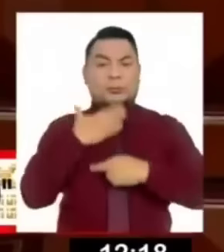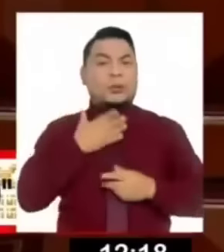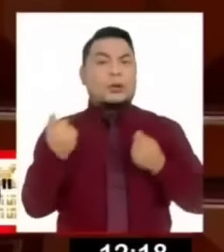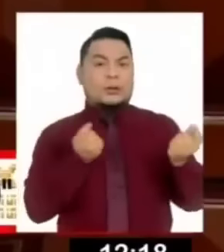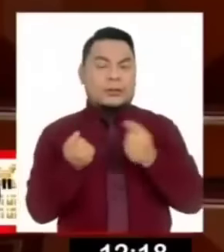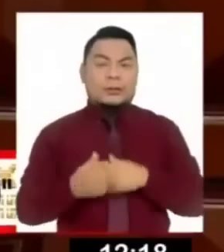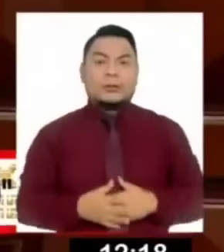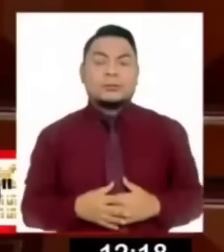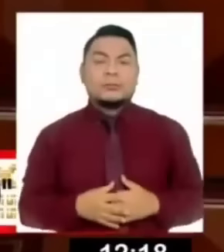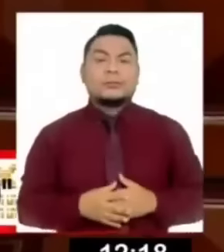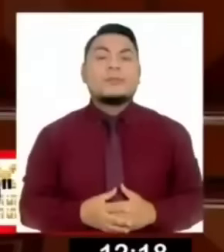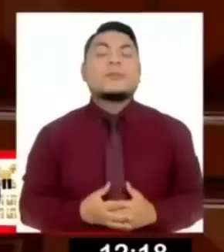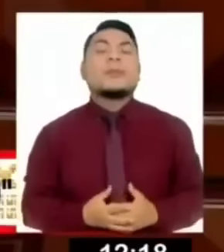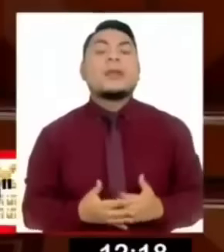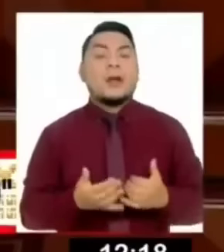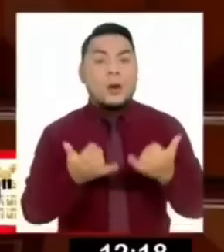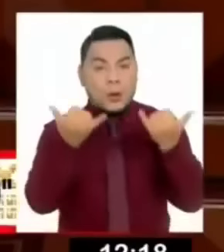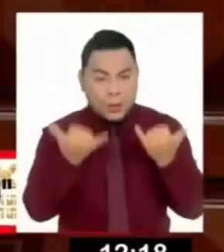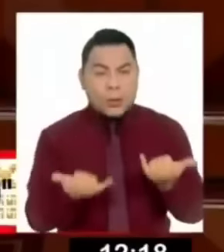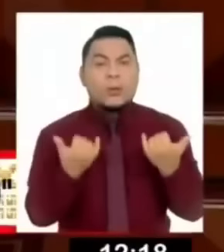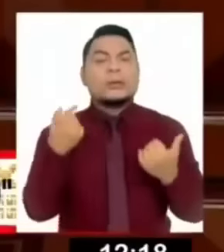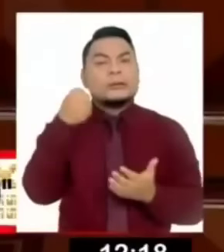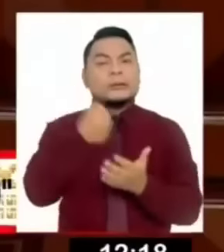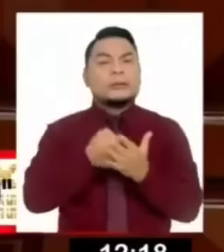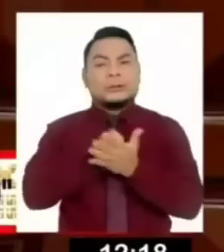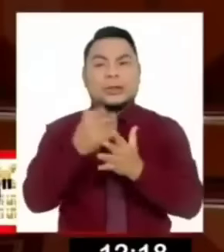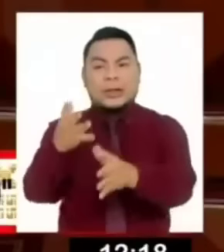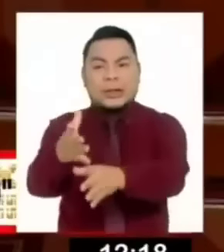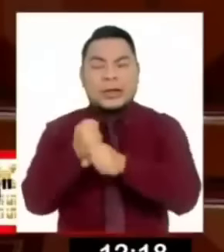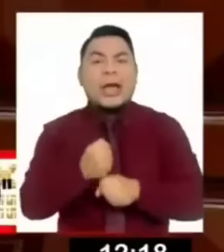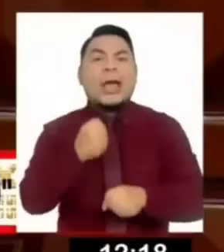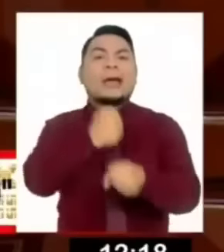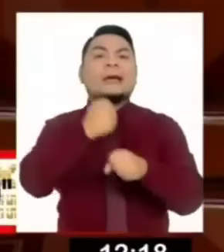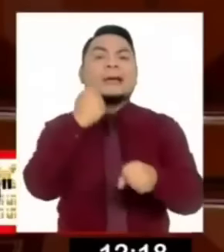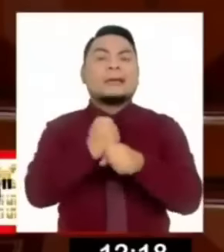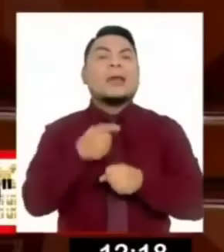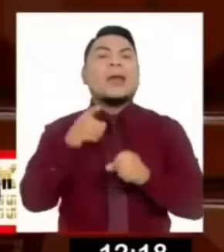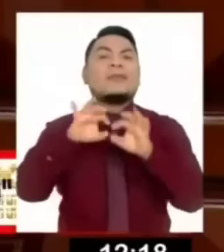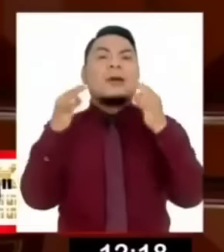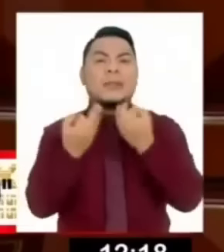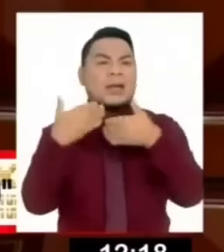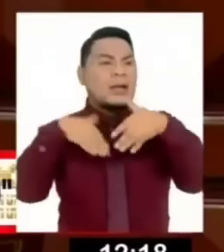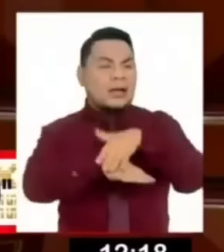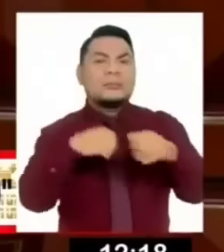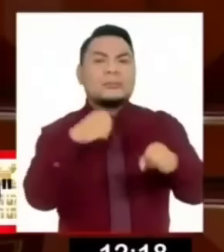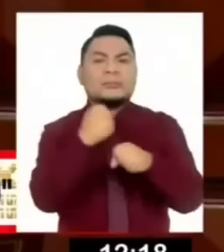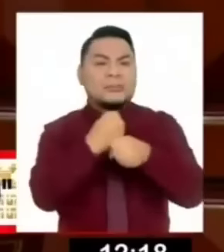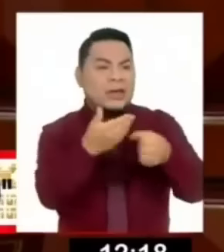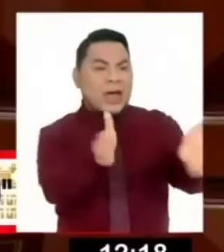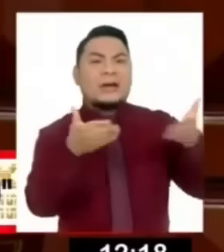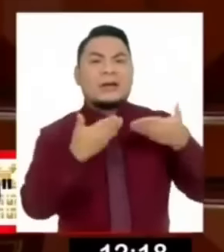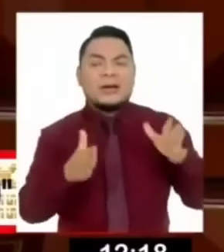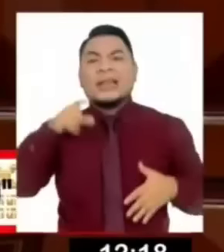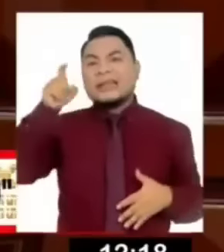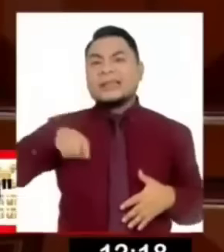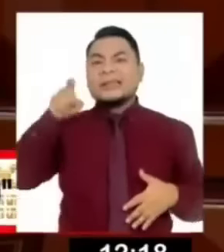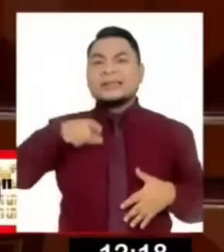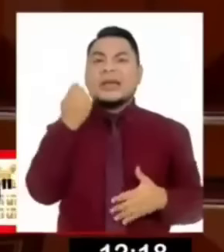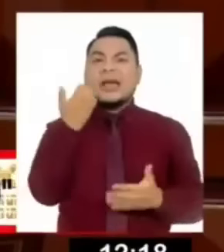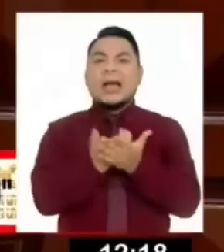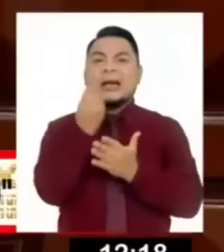gobierno. Hoy nos urge la recuperación de los empleos e ingresos de las familias, lo que exige una reactivación de